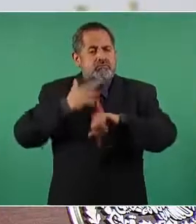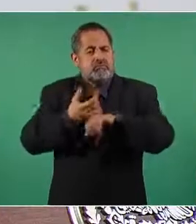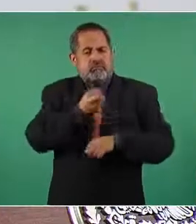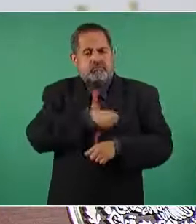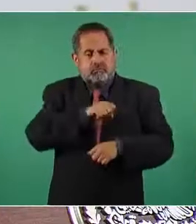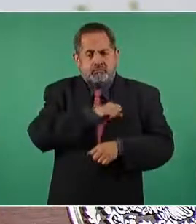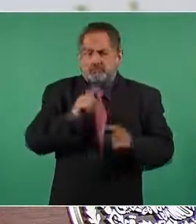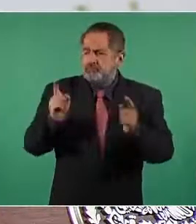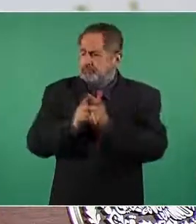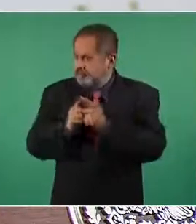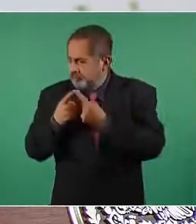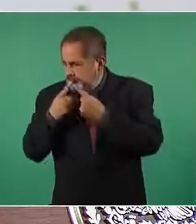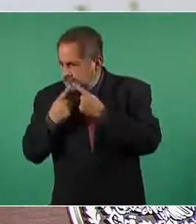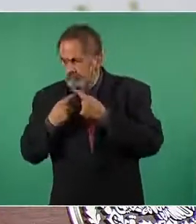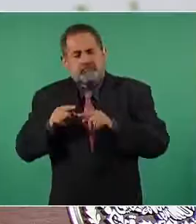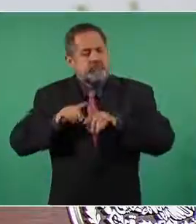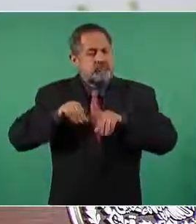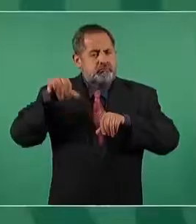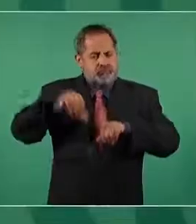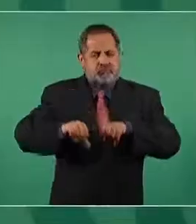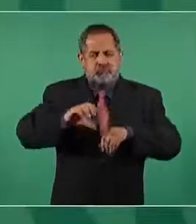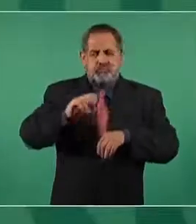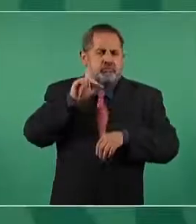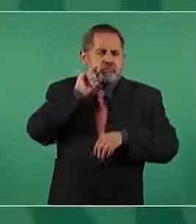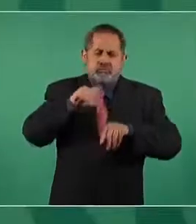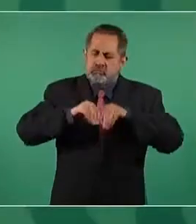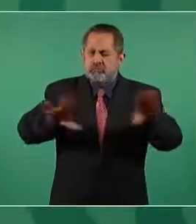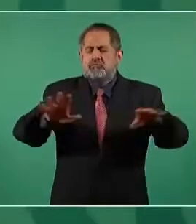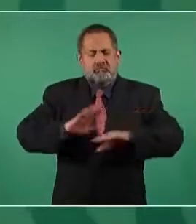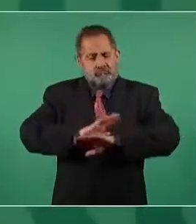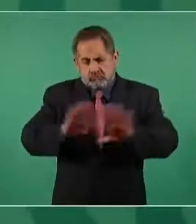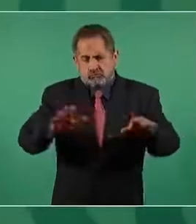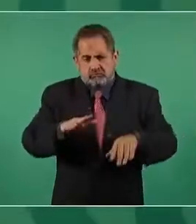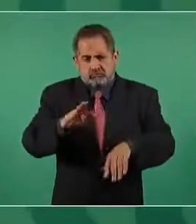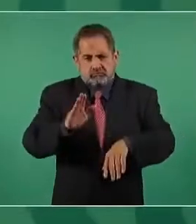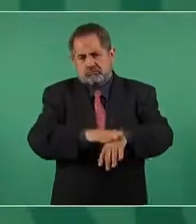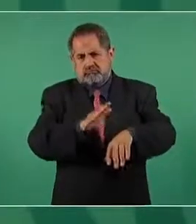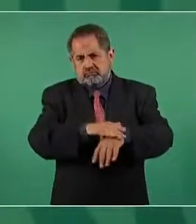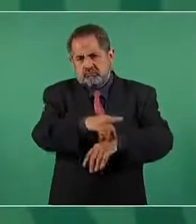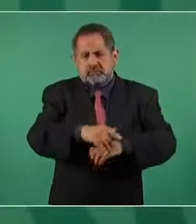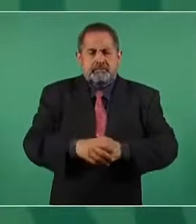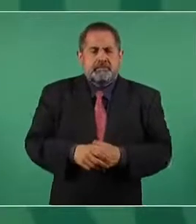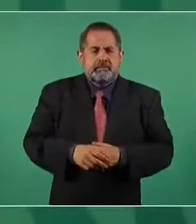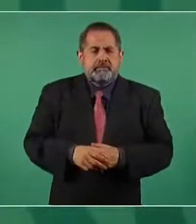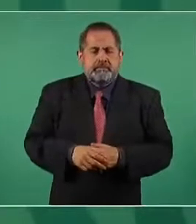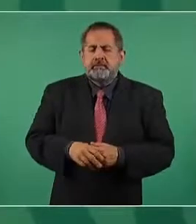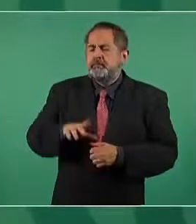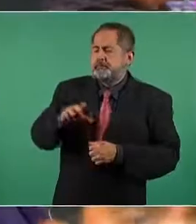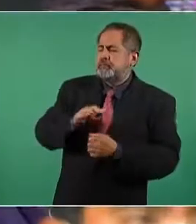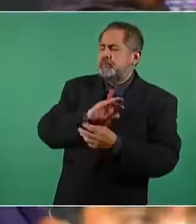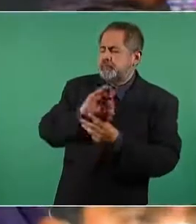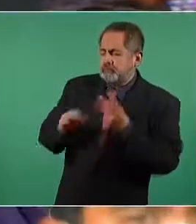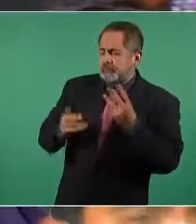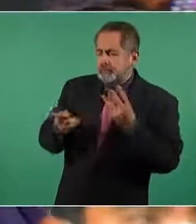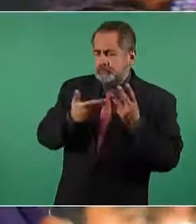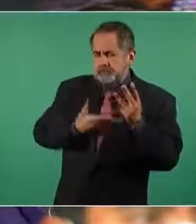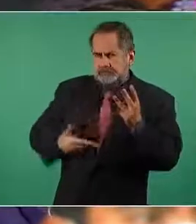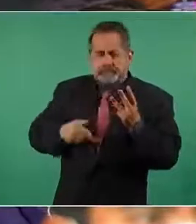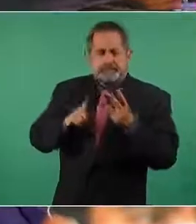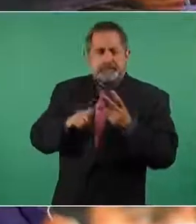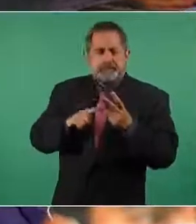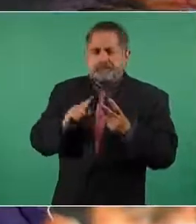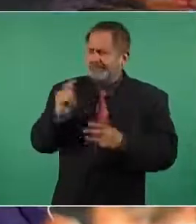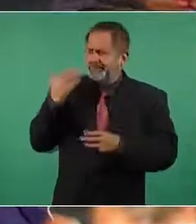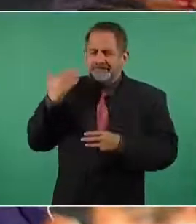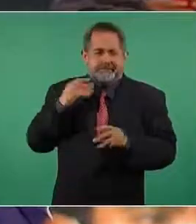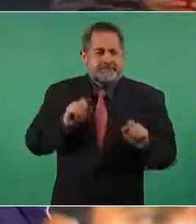y se da a conocer hoy o mañana. Okay. Y por último, presidente, ¿algún comentario respecto ahora a esta